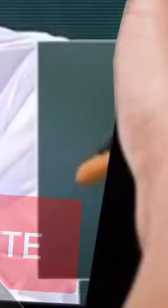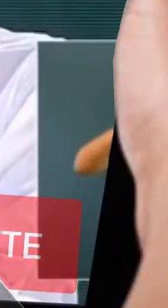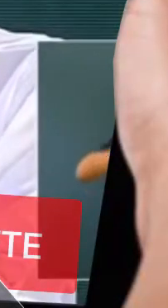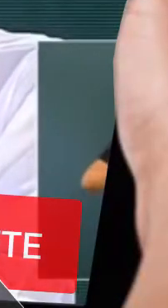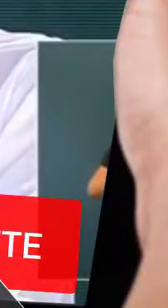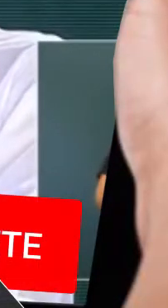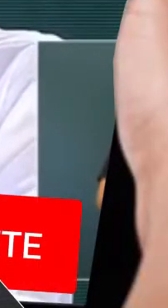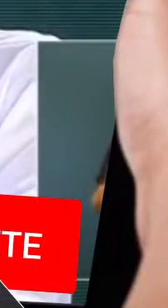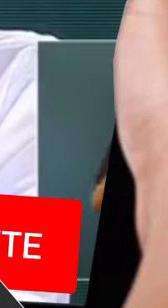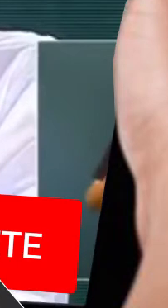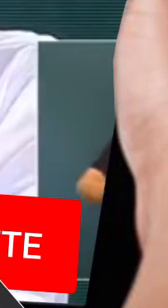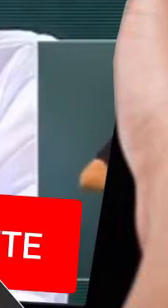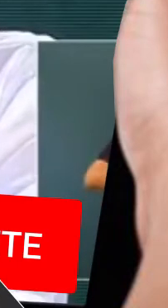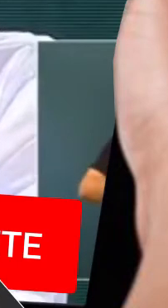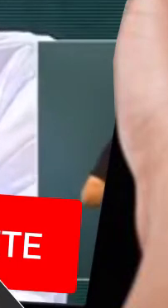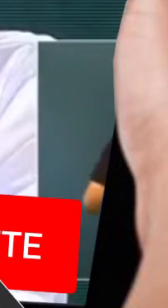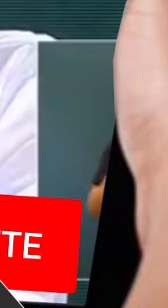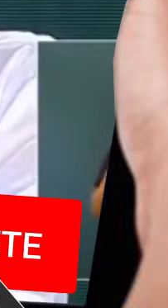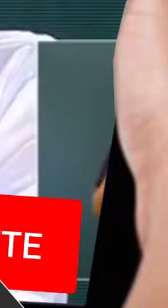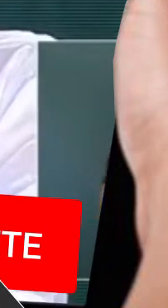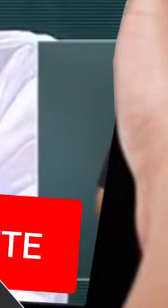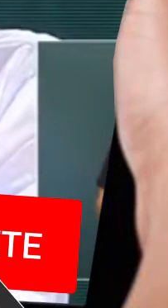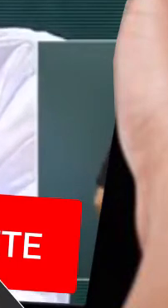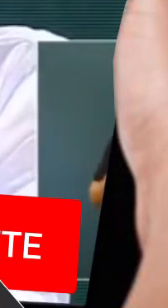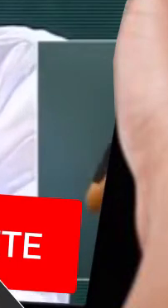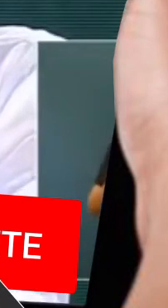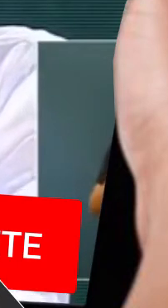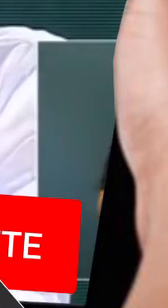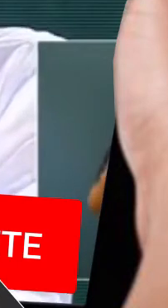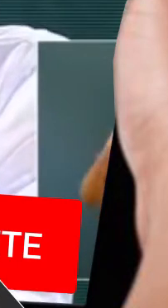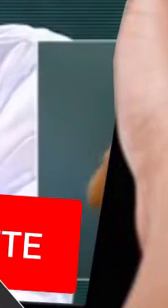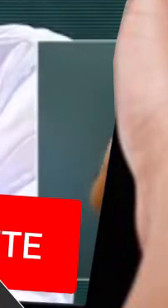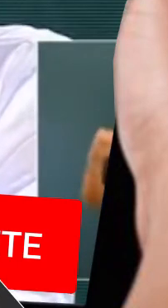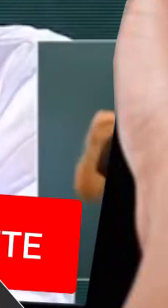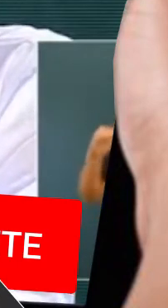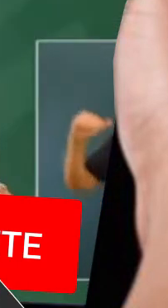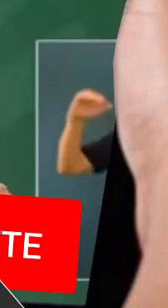ha ayudado, ayer lo mencioné y ahora vuelvo a